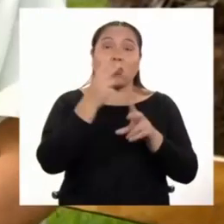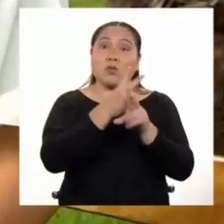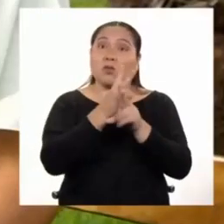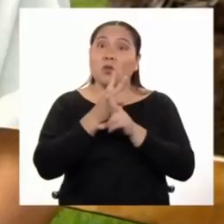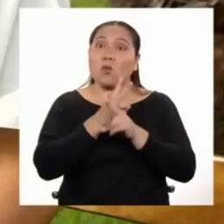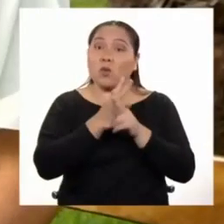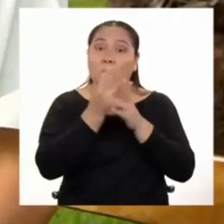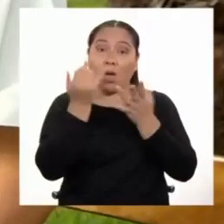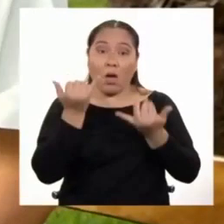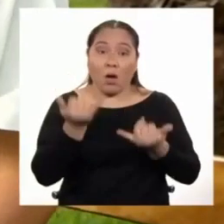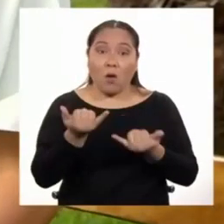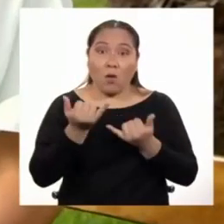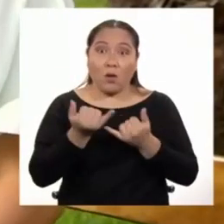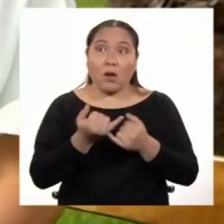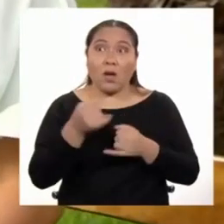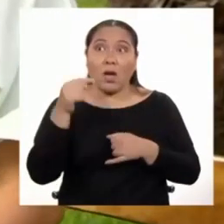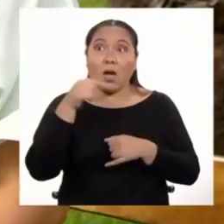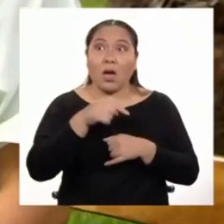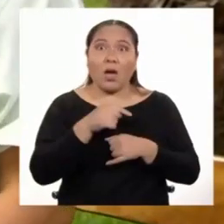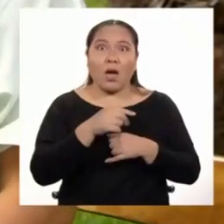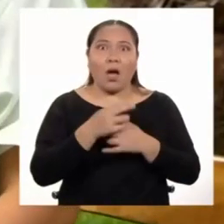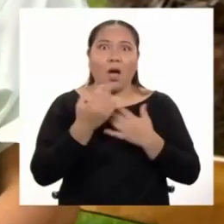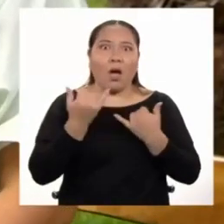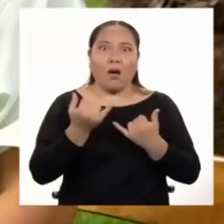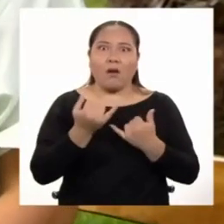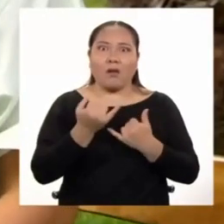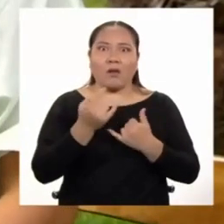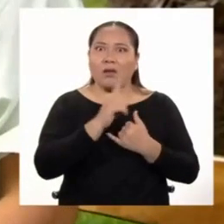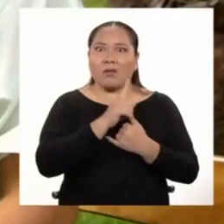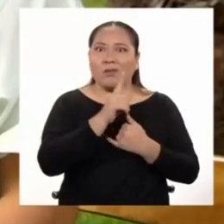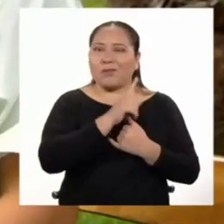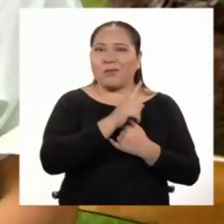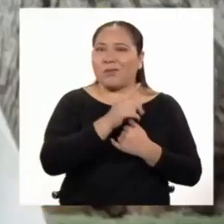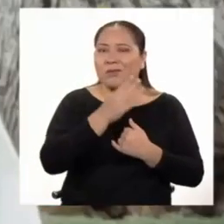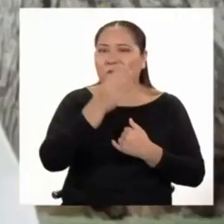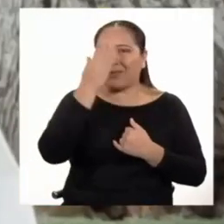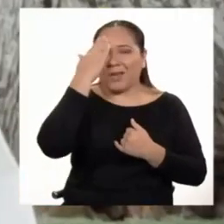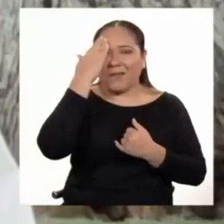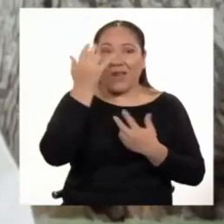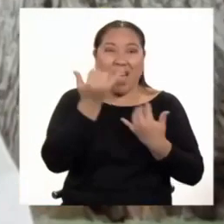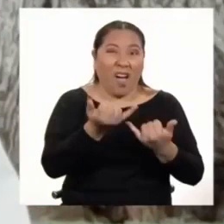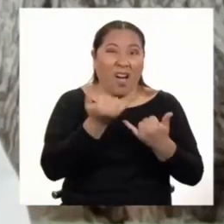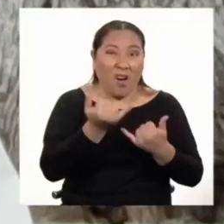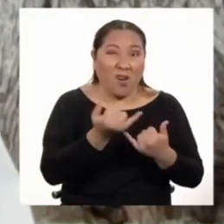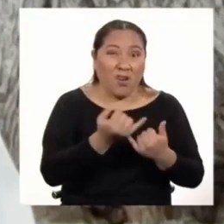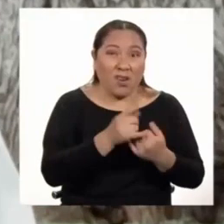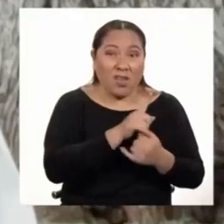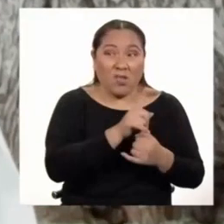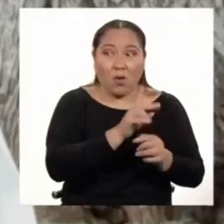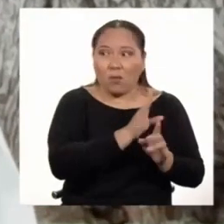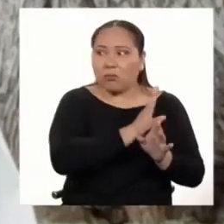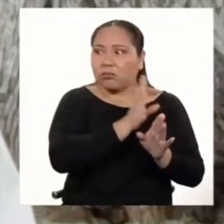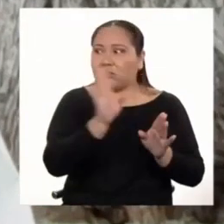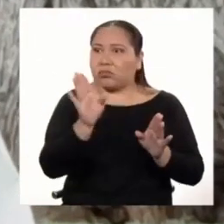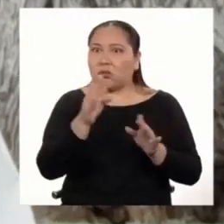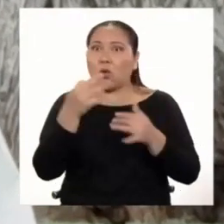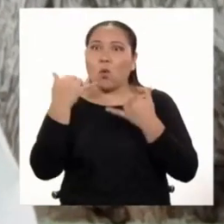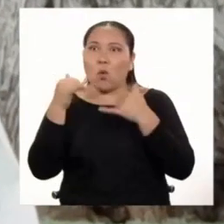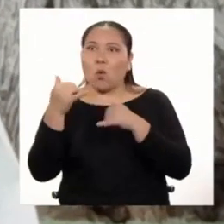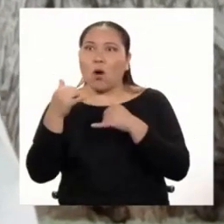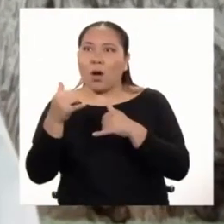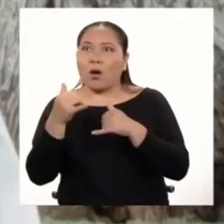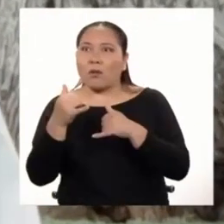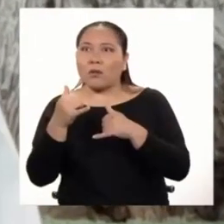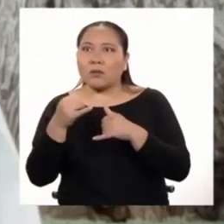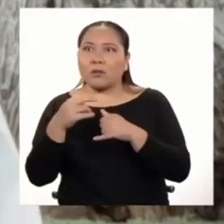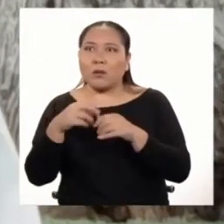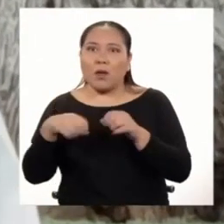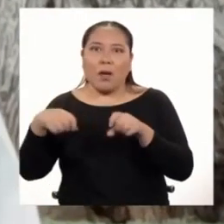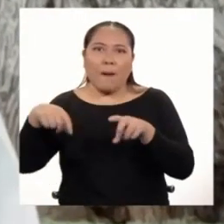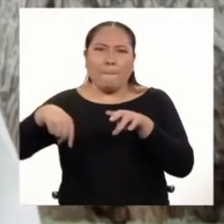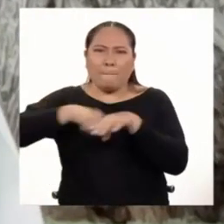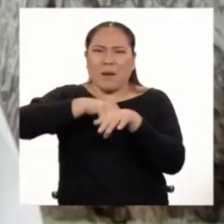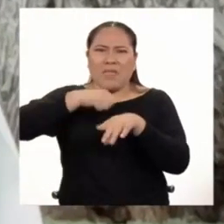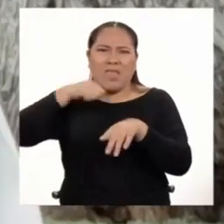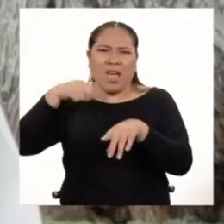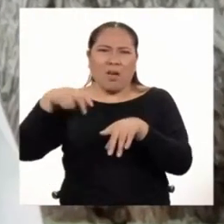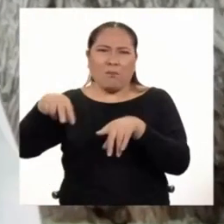cuida hoy. Los chicos hoy no tienen idea, lo que antes jugar al fútbol era un tema para machos, ¿no? Si tú jugabas bien, te daban de patadas todo el